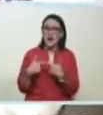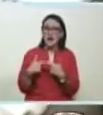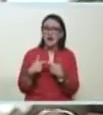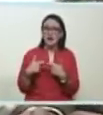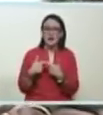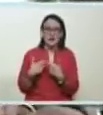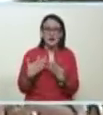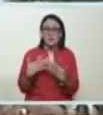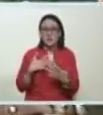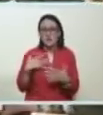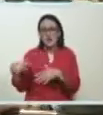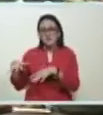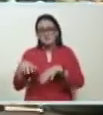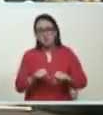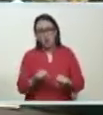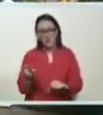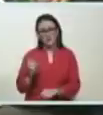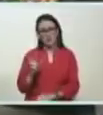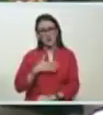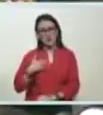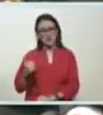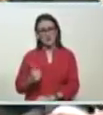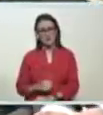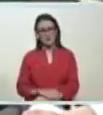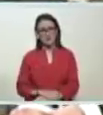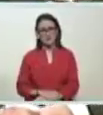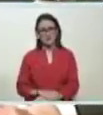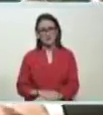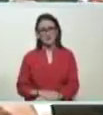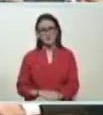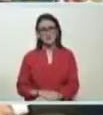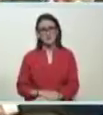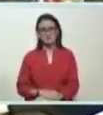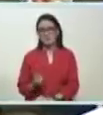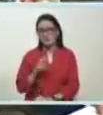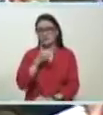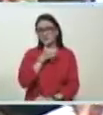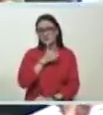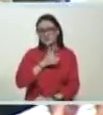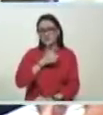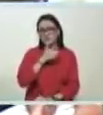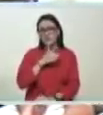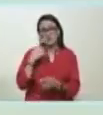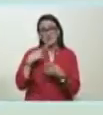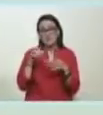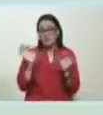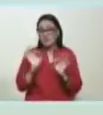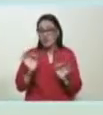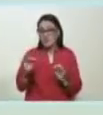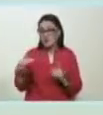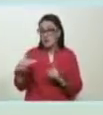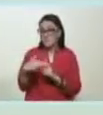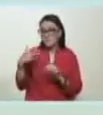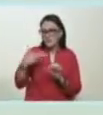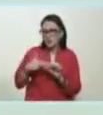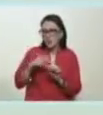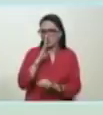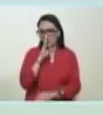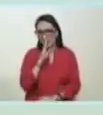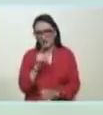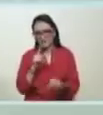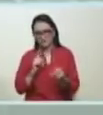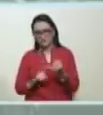y recolonizada. Y Venezuela ha enfrentado las distintas modalidades de sabotaje petrolero